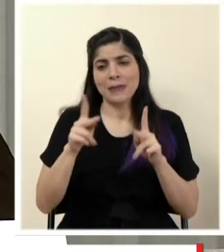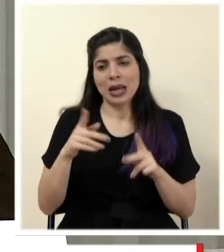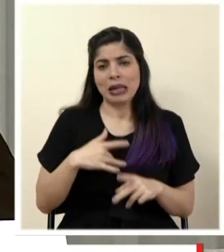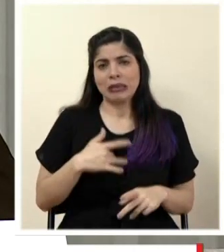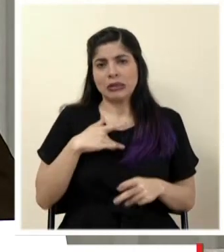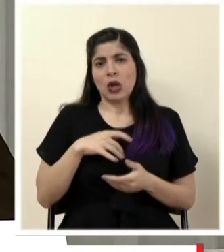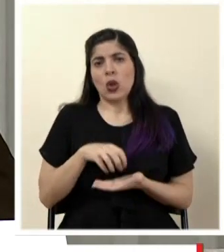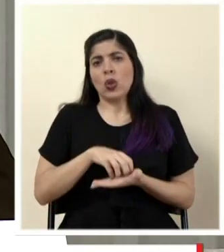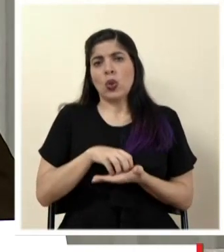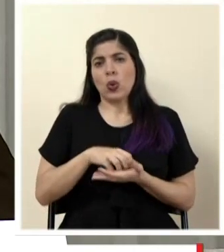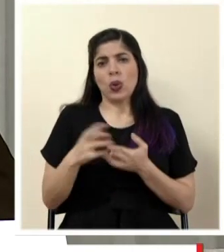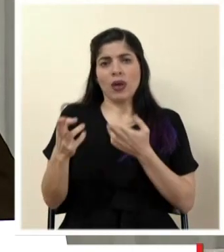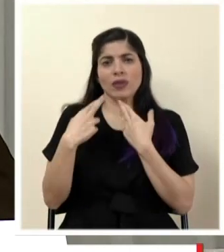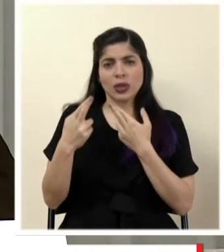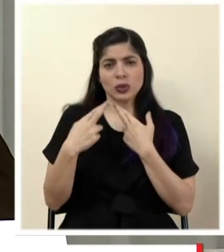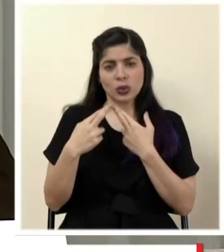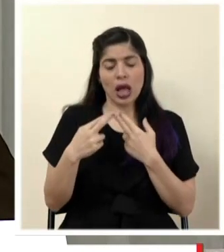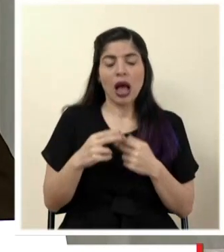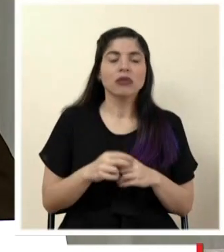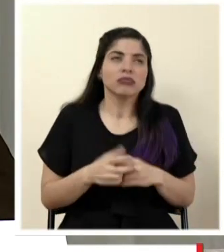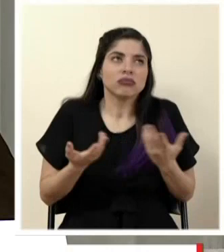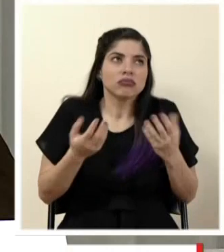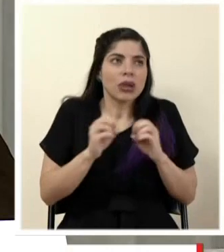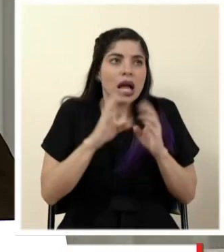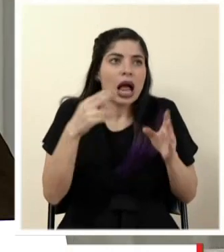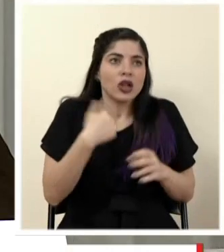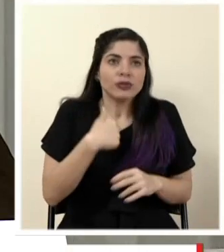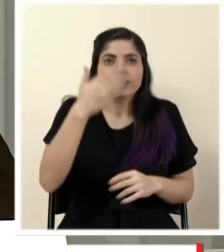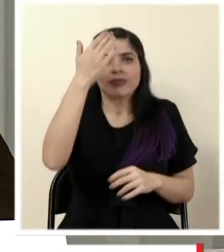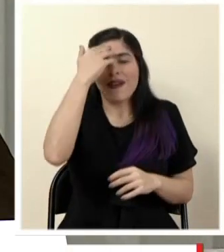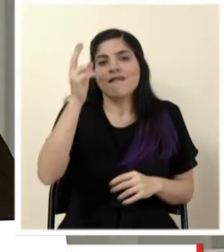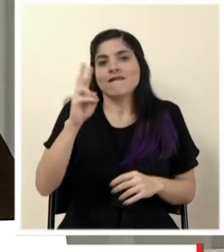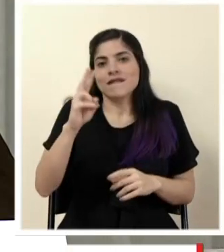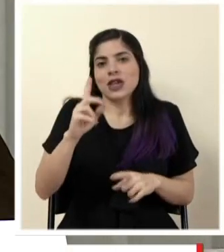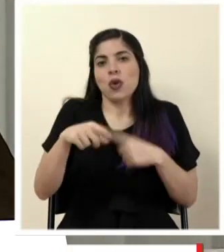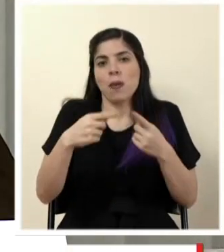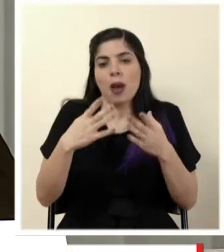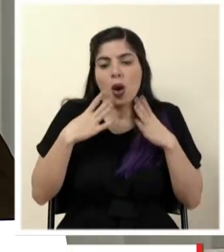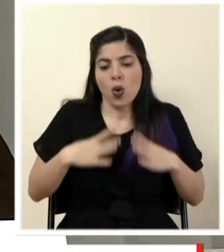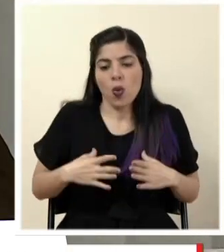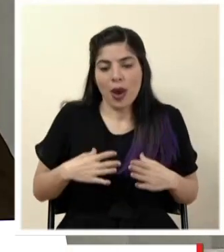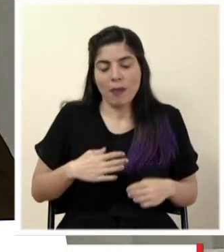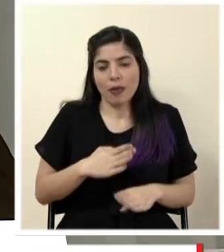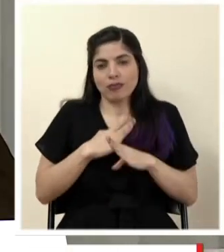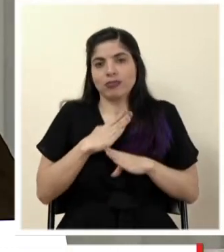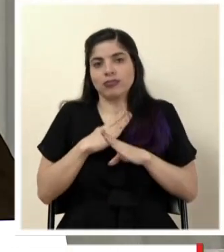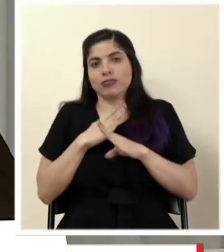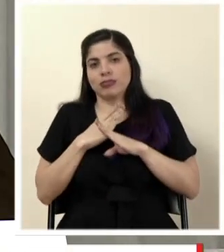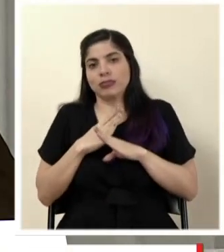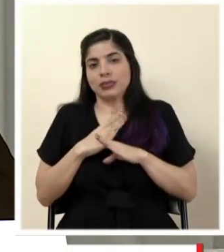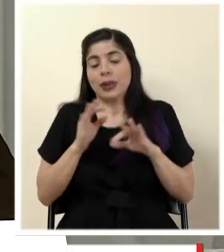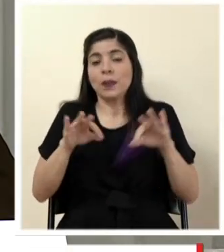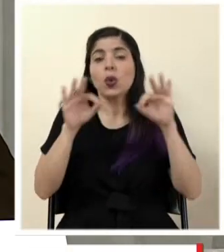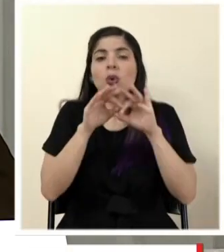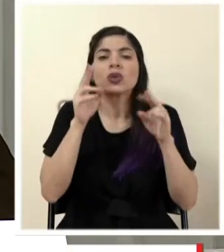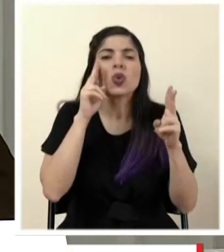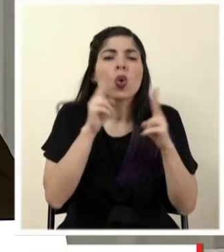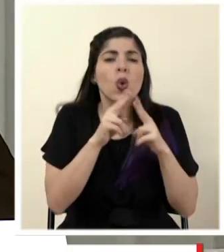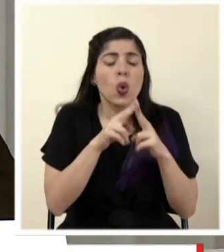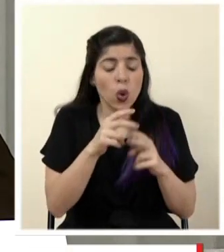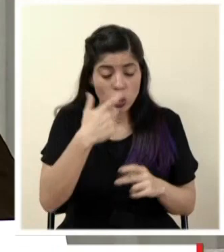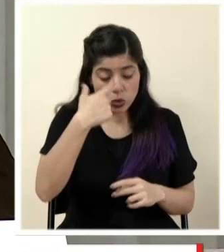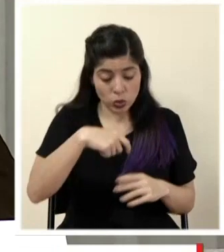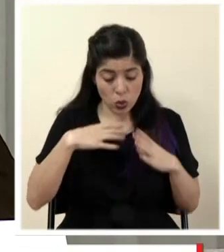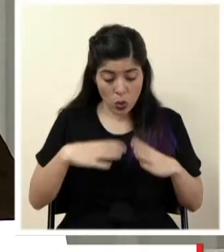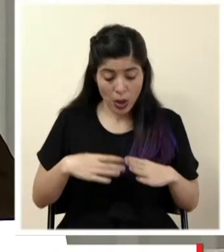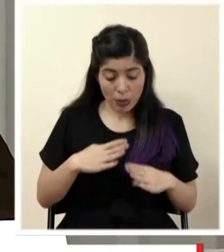los resultados que se han ido obteniendo. Claro que sabemos que el virus va a producir anticuerpos. Es importante también conocer qué tanto esos